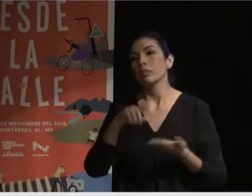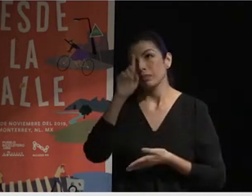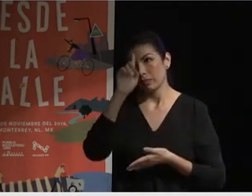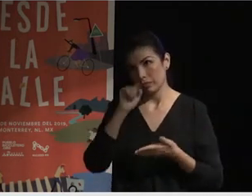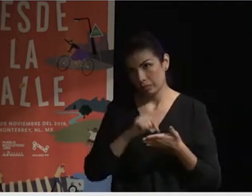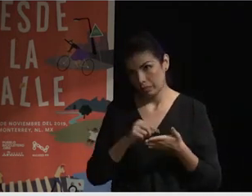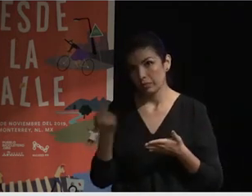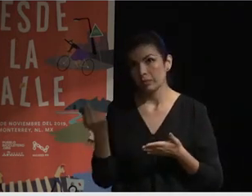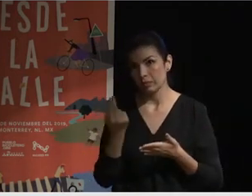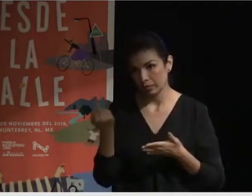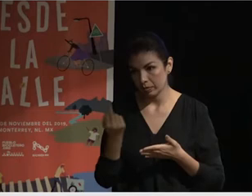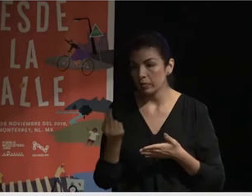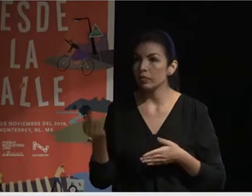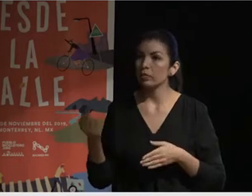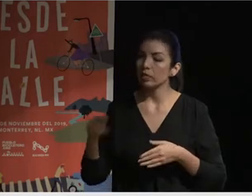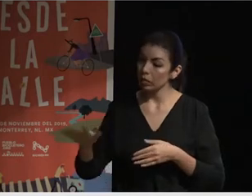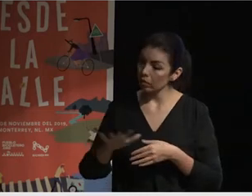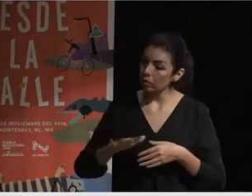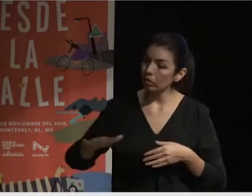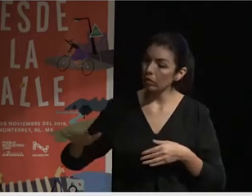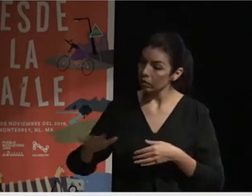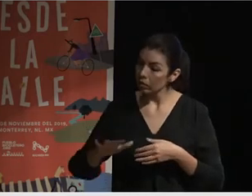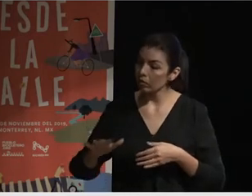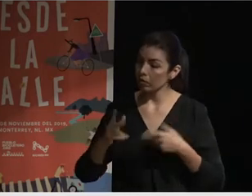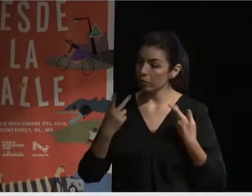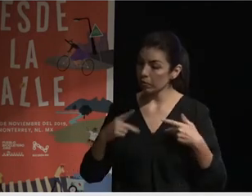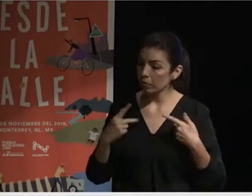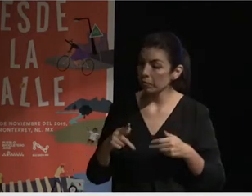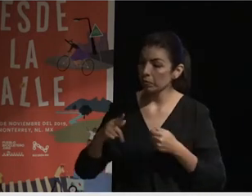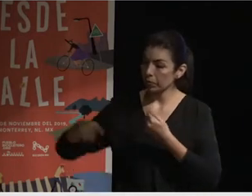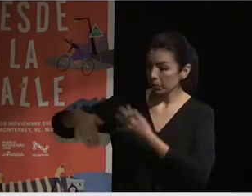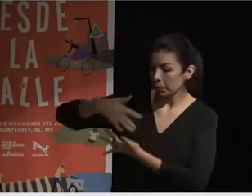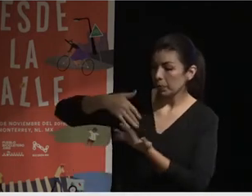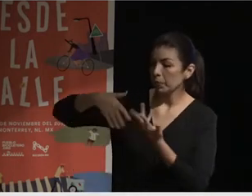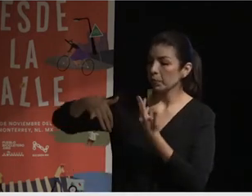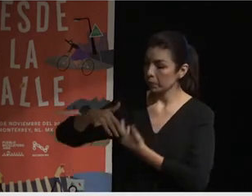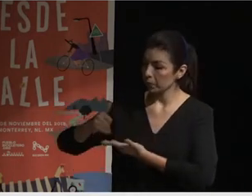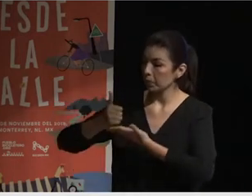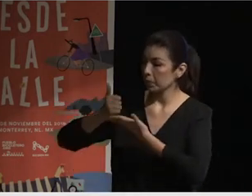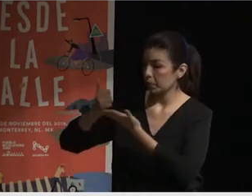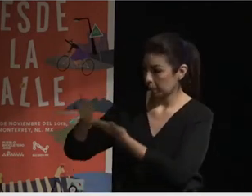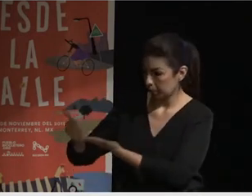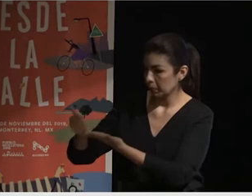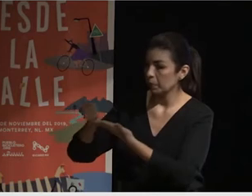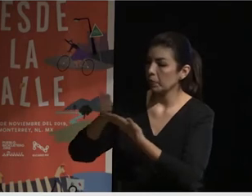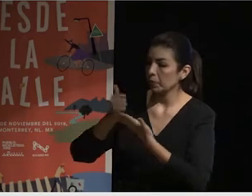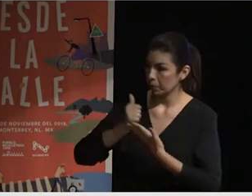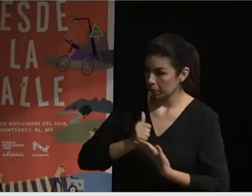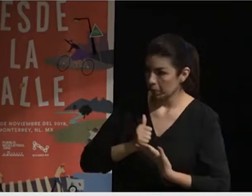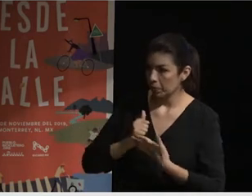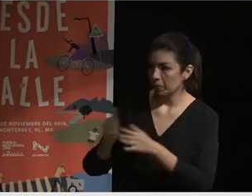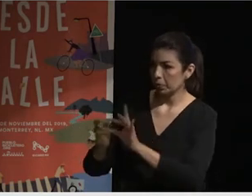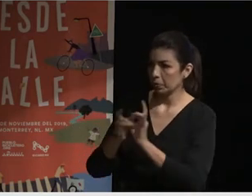vivimos en los espacios es muy principal, es muy fuerte o tiene que ser parte, pero a lo mejor yo cerraría como este